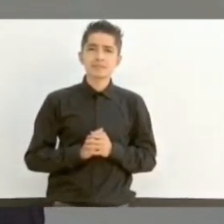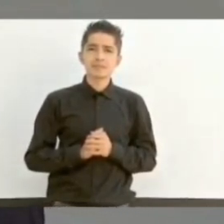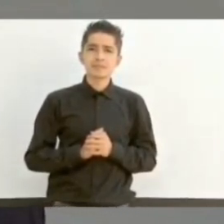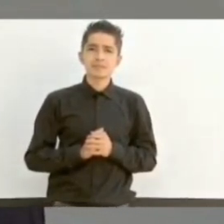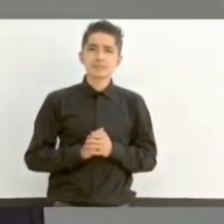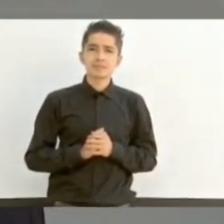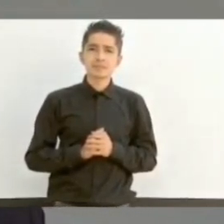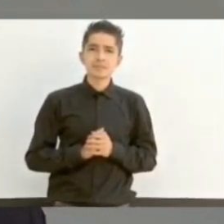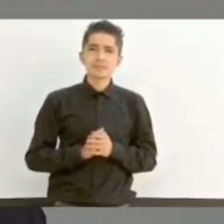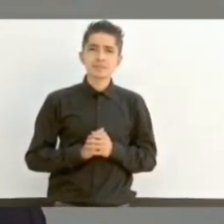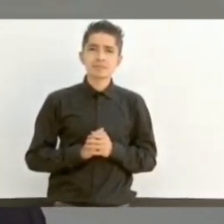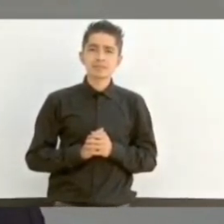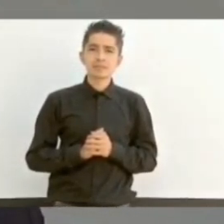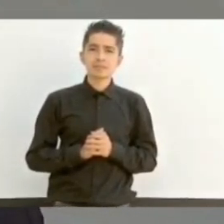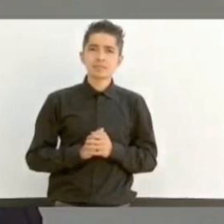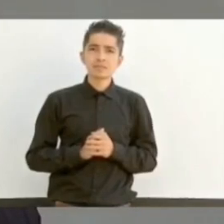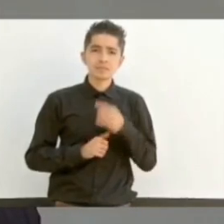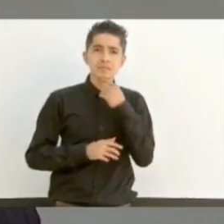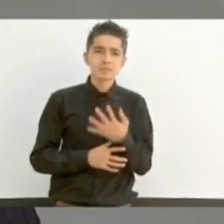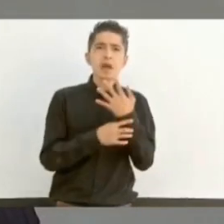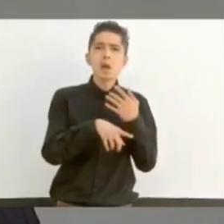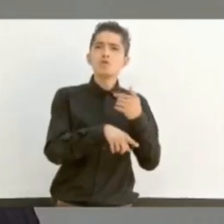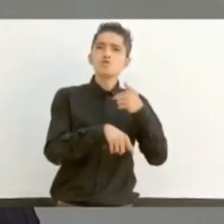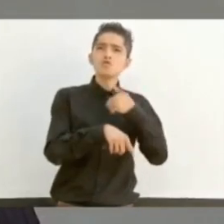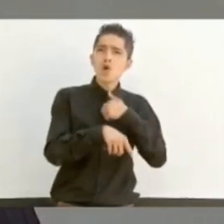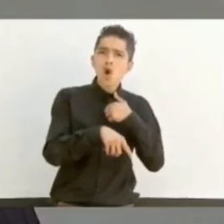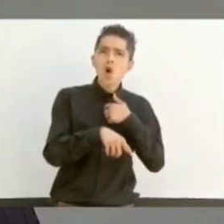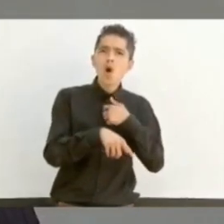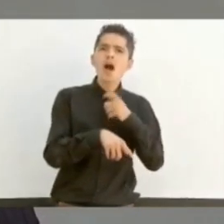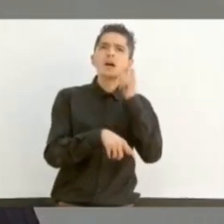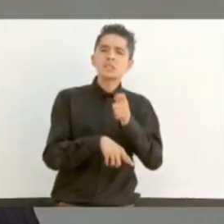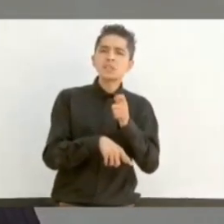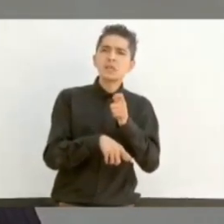doblo, pero no me quiebro.